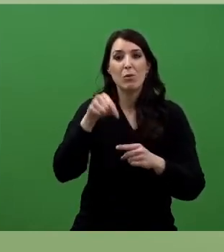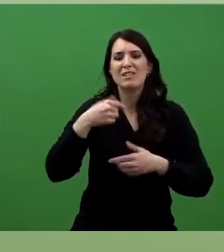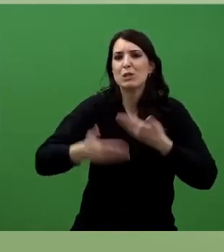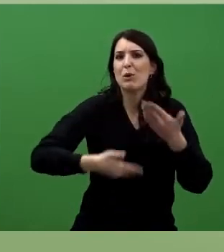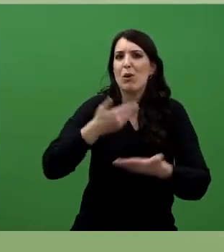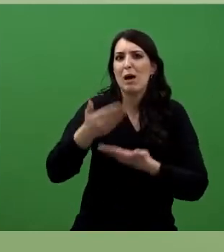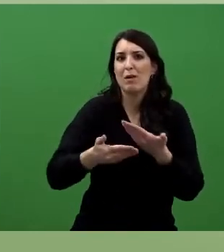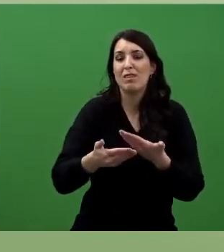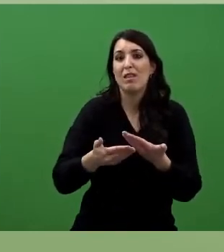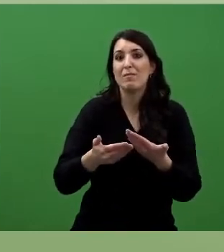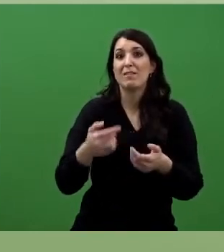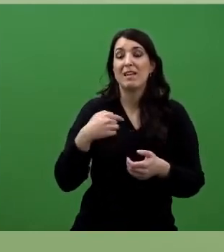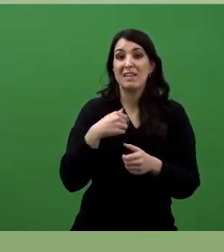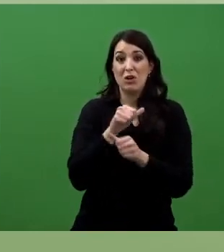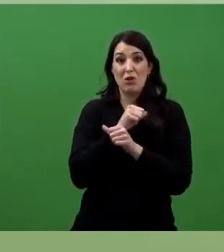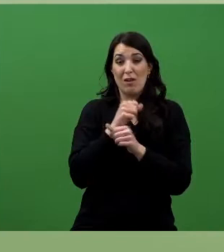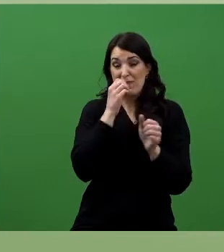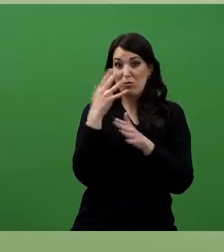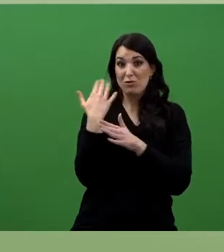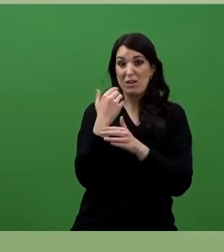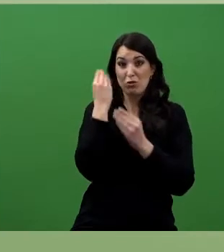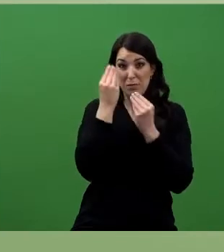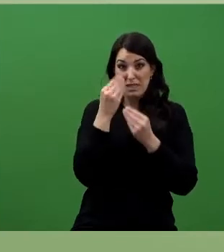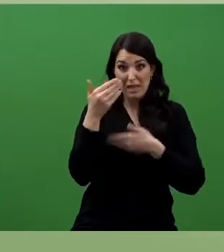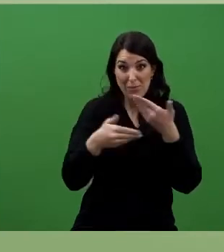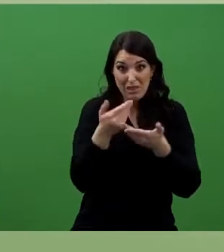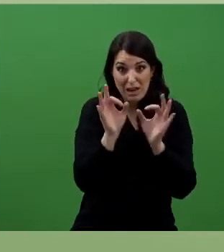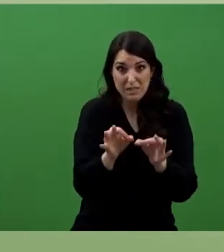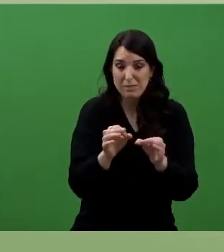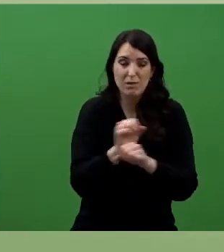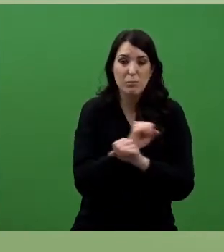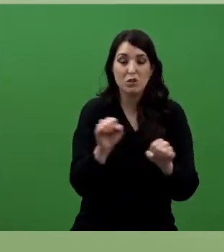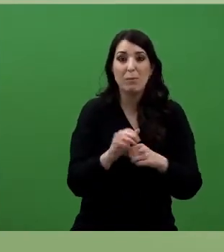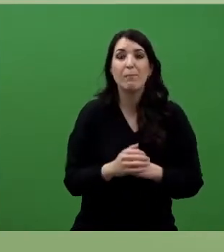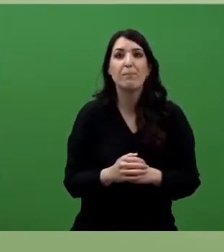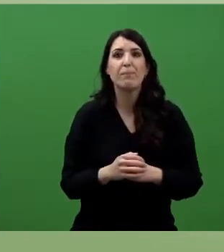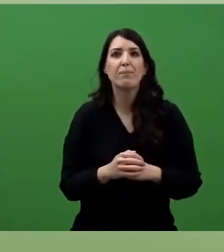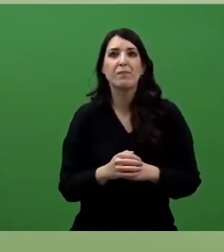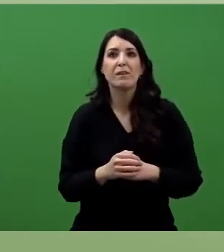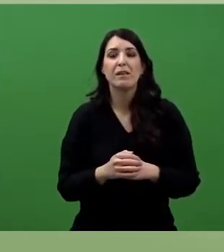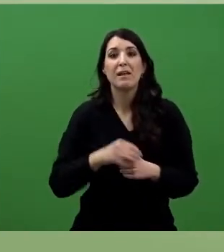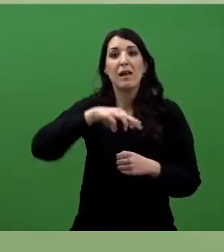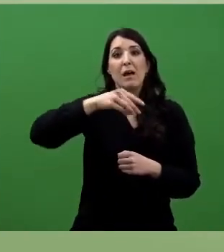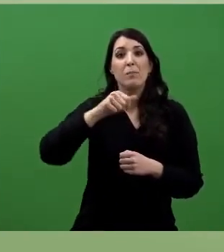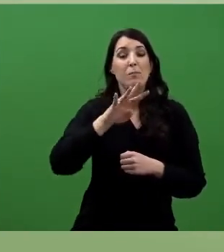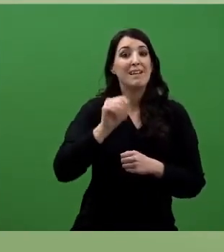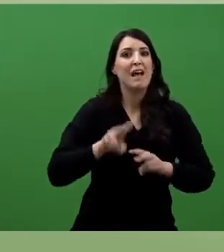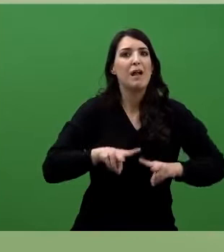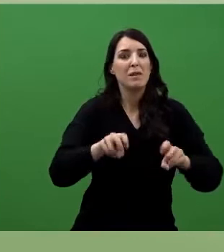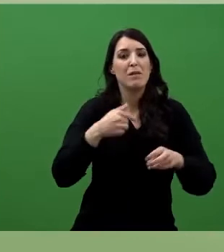pienso que no se podía esperar hace unos cuantos años. Marta Fonfría me invitó